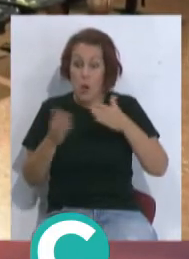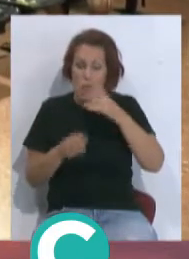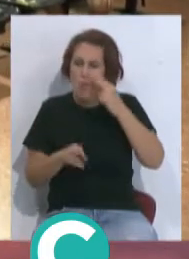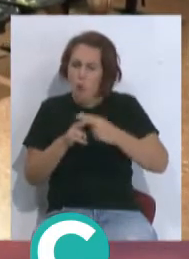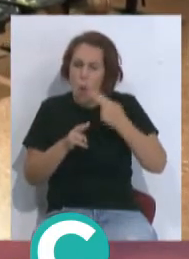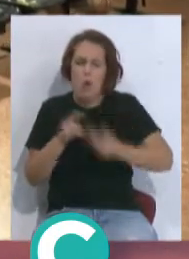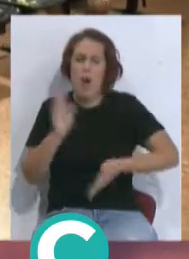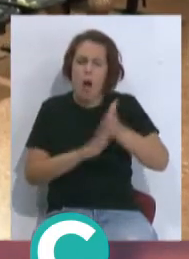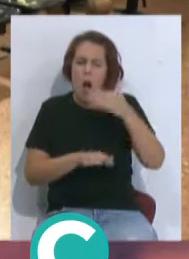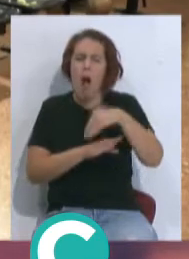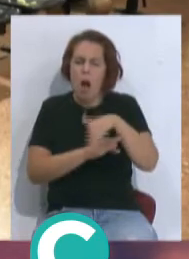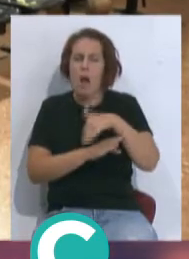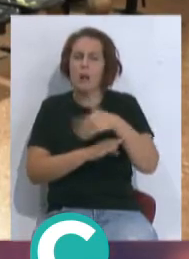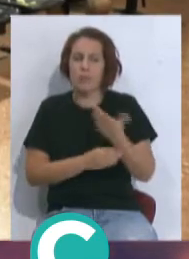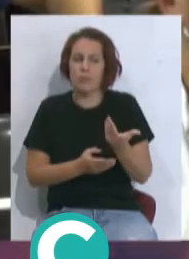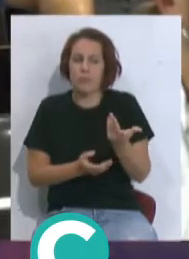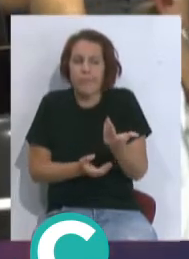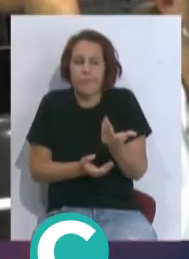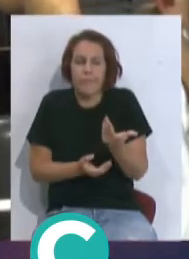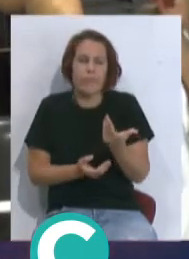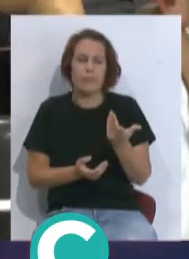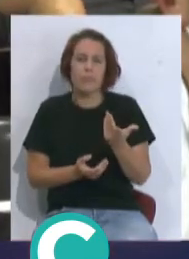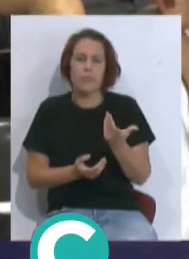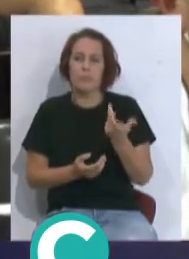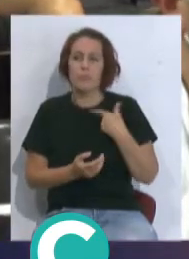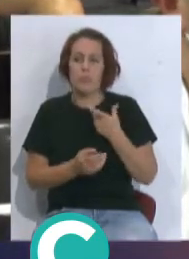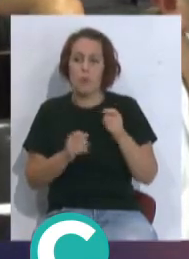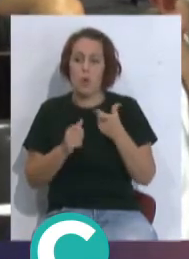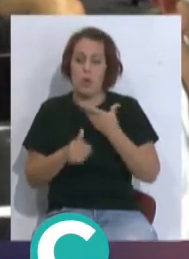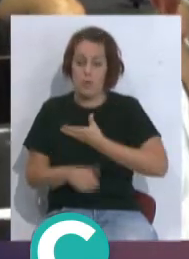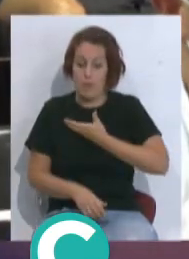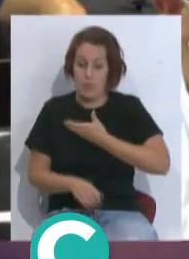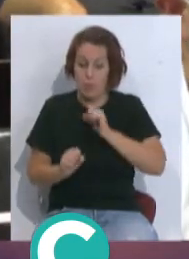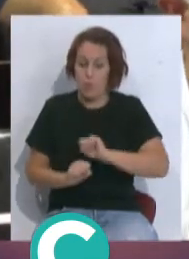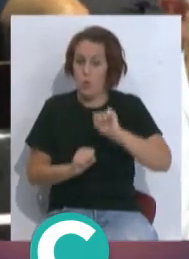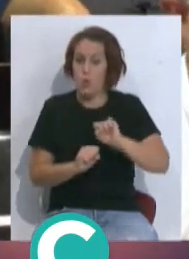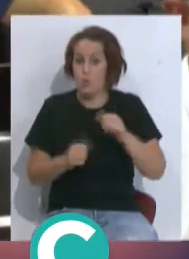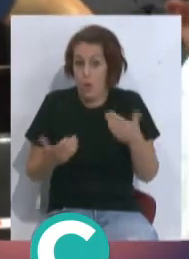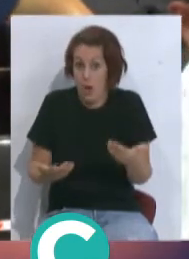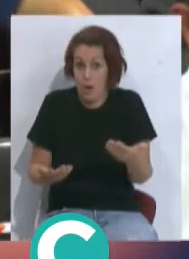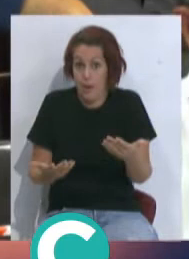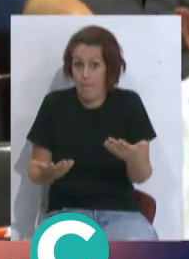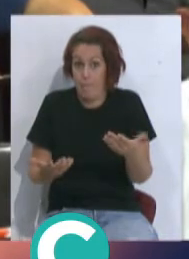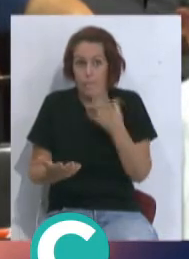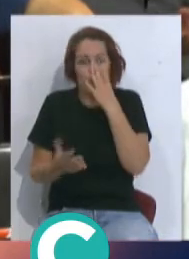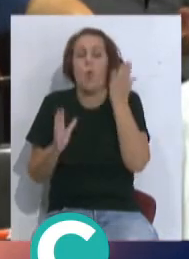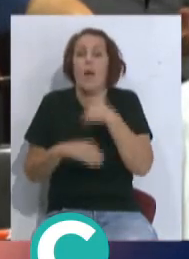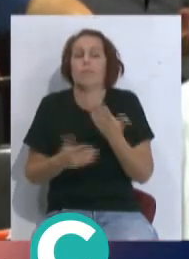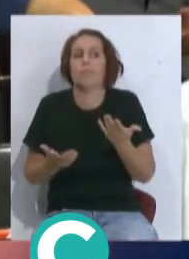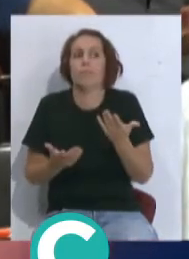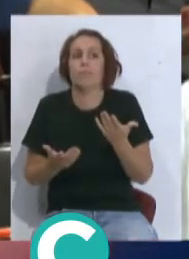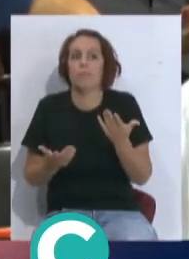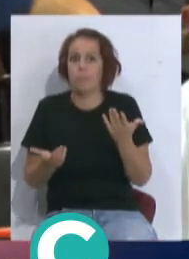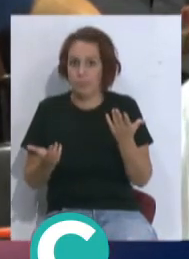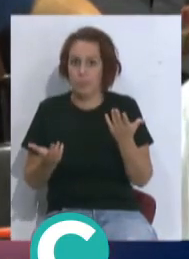Ya lo sé. Ya lo sé, pero o sea, te digo que realmente el paraguas del ayuntamiento es ese. Claro, no, pero, es, no hay carnaval. ¿Cómo